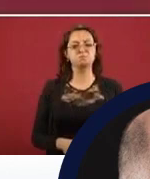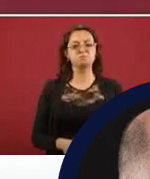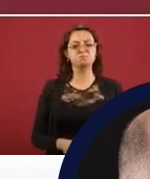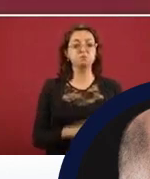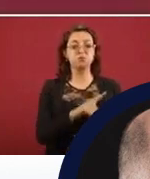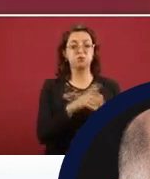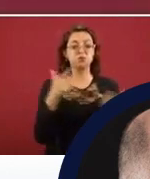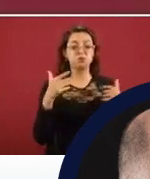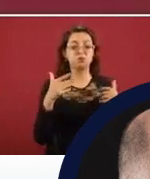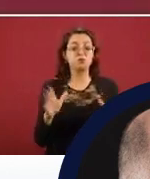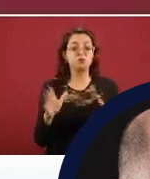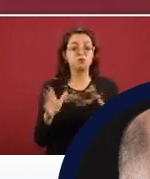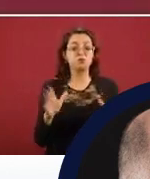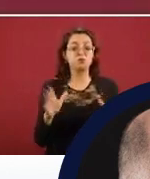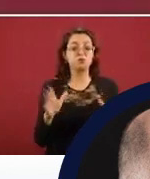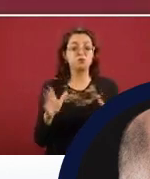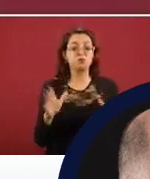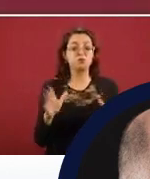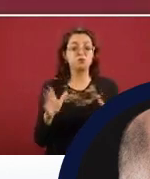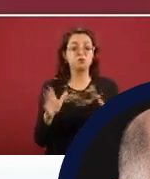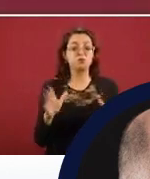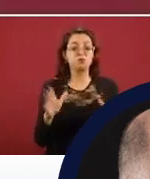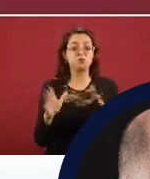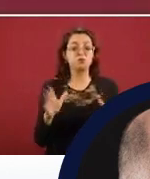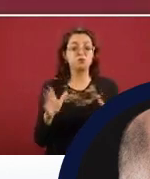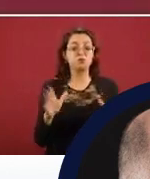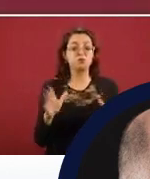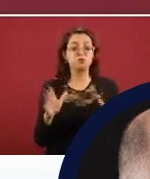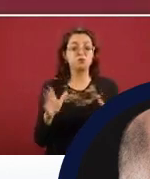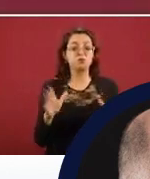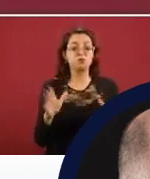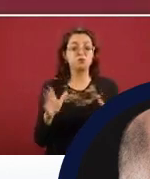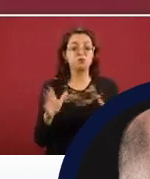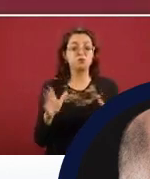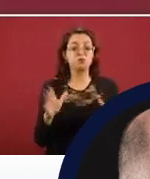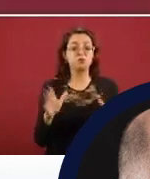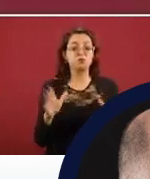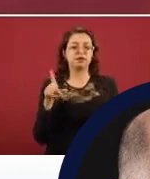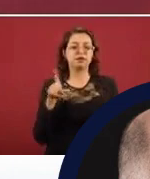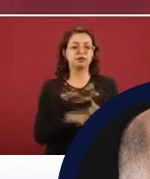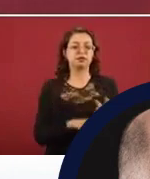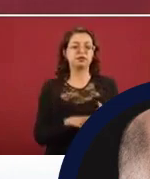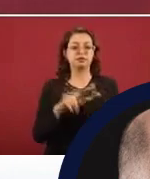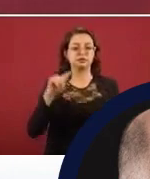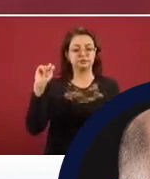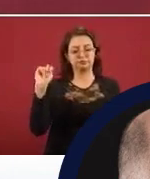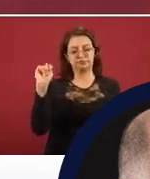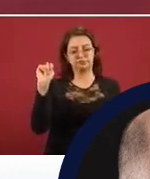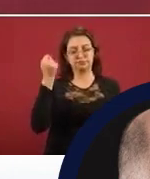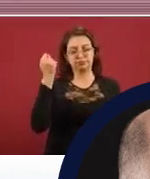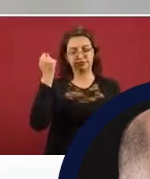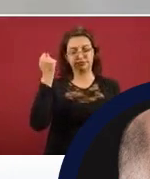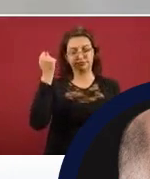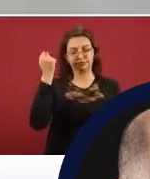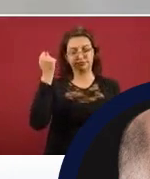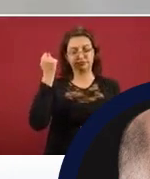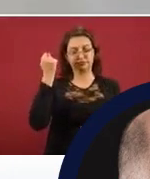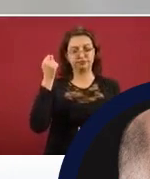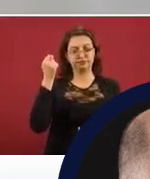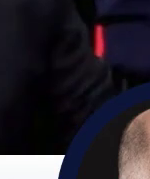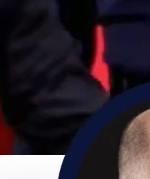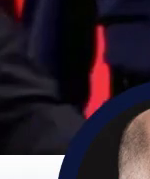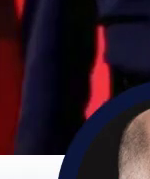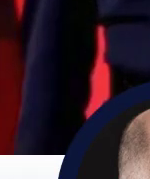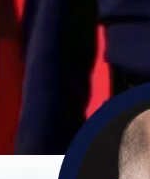de empatía hacia la gente. No había de gobierno empático hacia la gente. Esas dos cosas las mantiene.